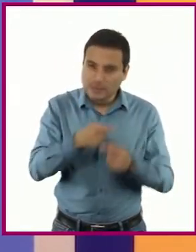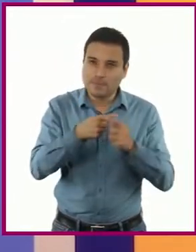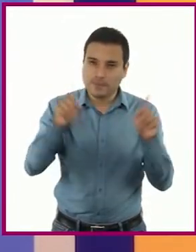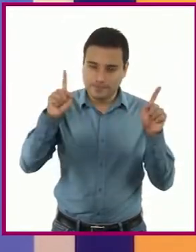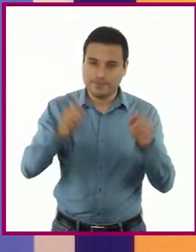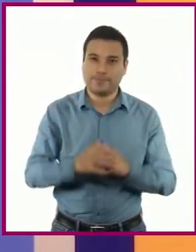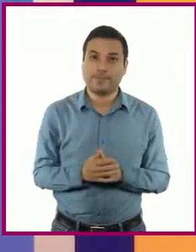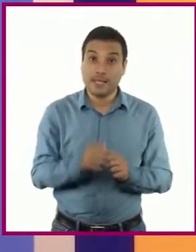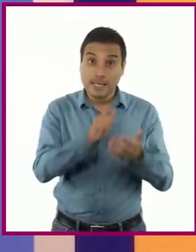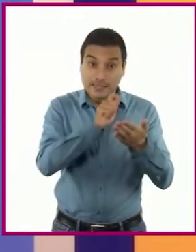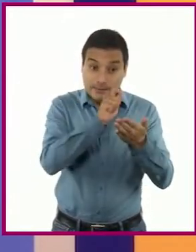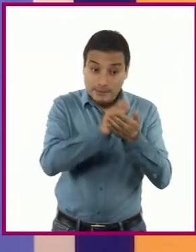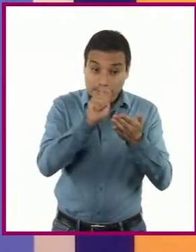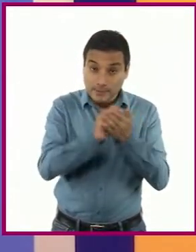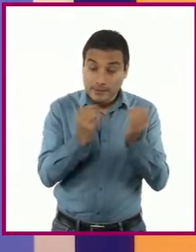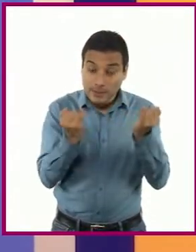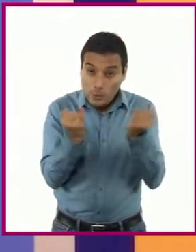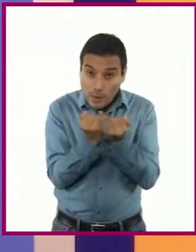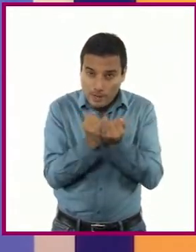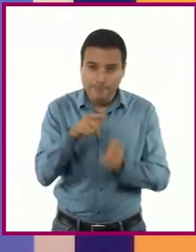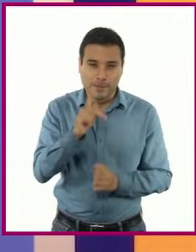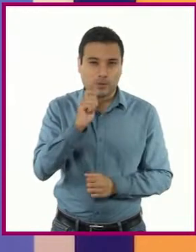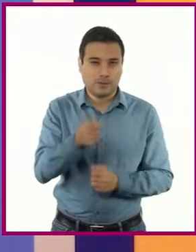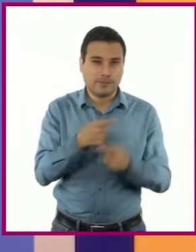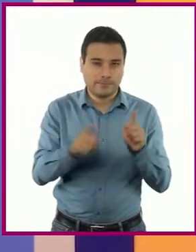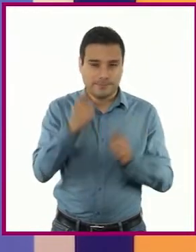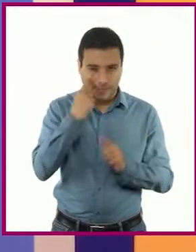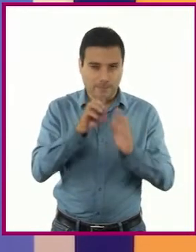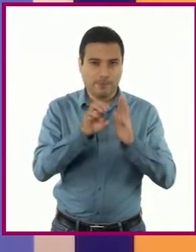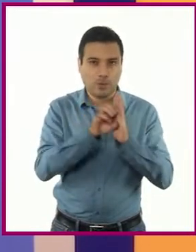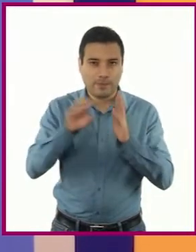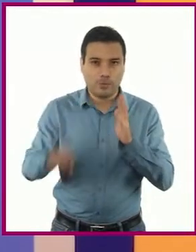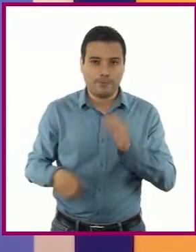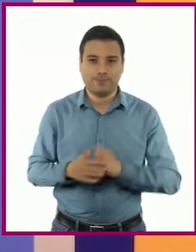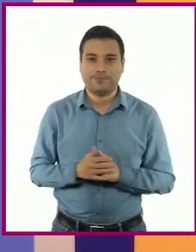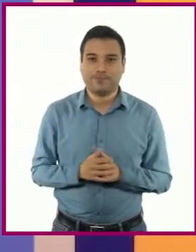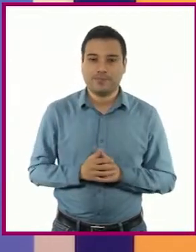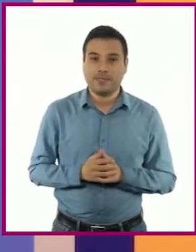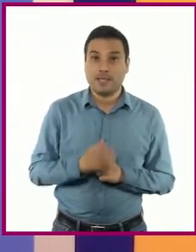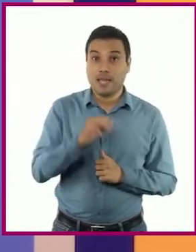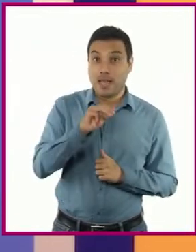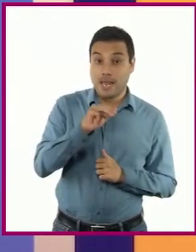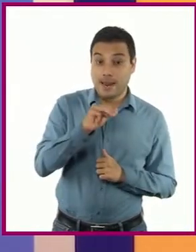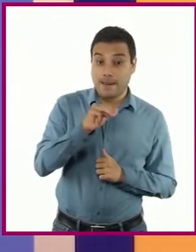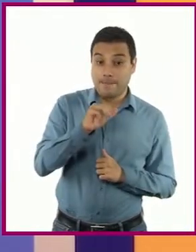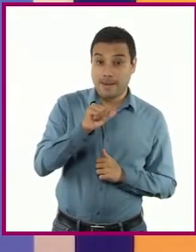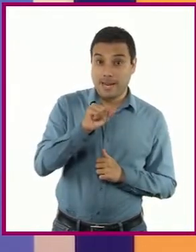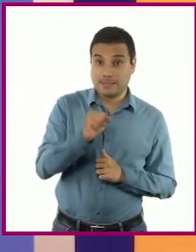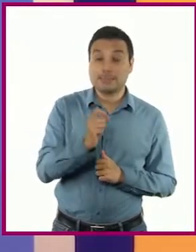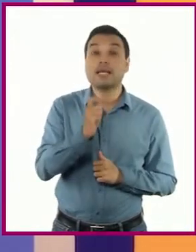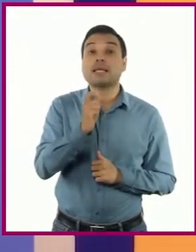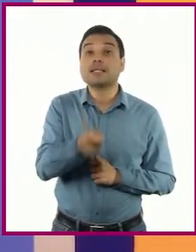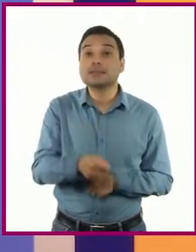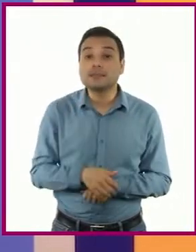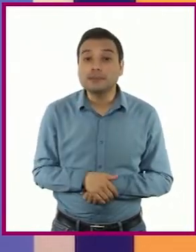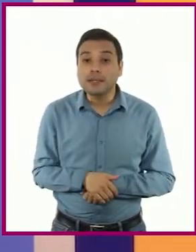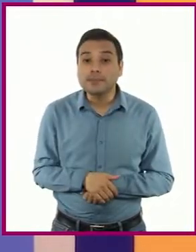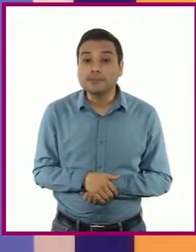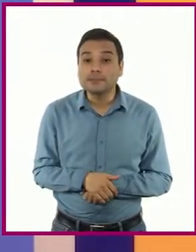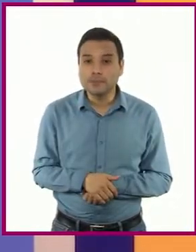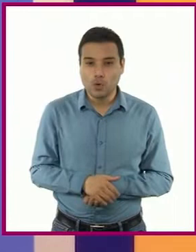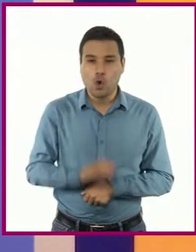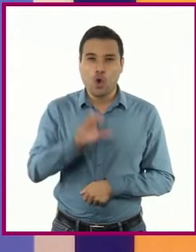se escriben igual. Veamos. Más sin acento es una conjunción adversativa.